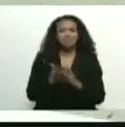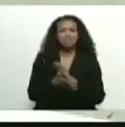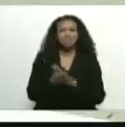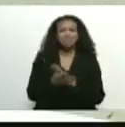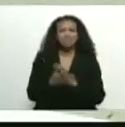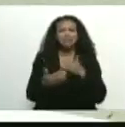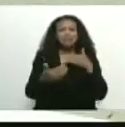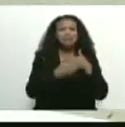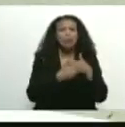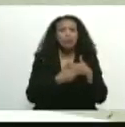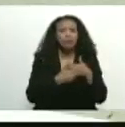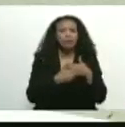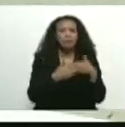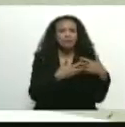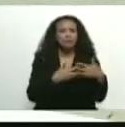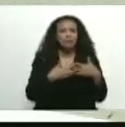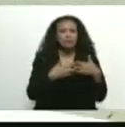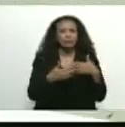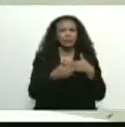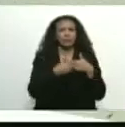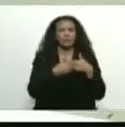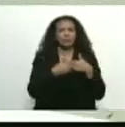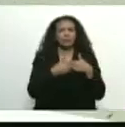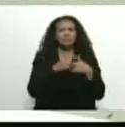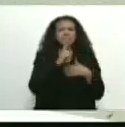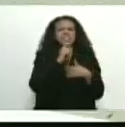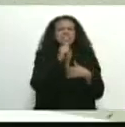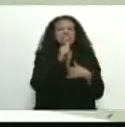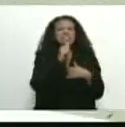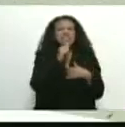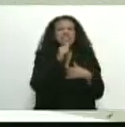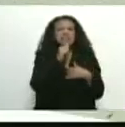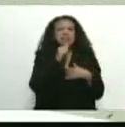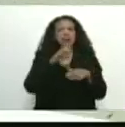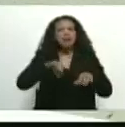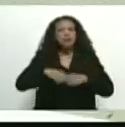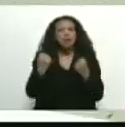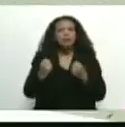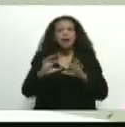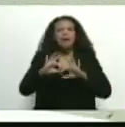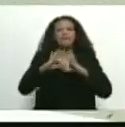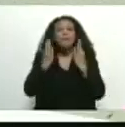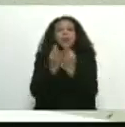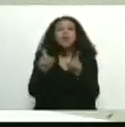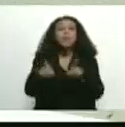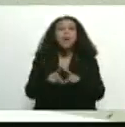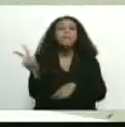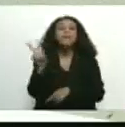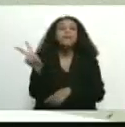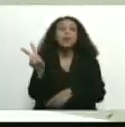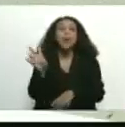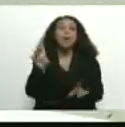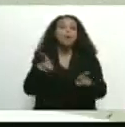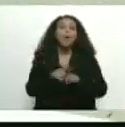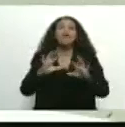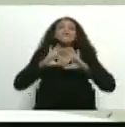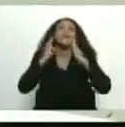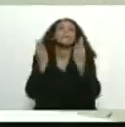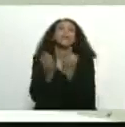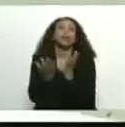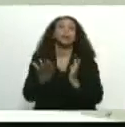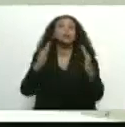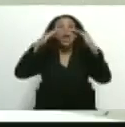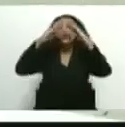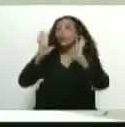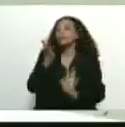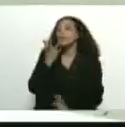Lo creo, es así. ¿Quién puede pedir que le hagan daño a su familia? ¿Quién puede pedir? Tú estás en tu